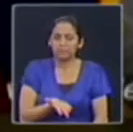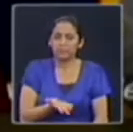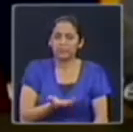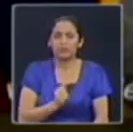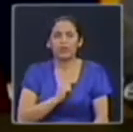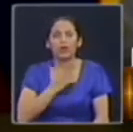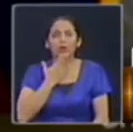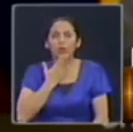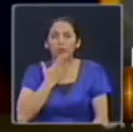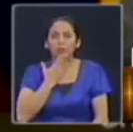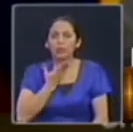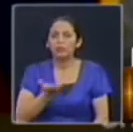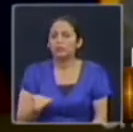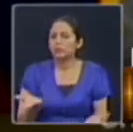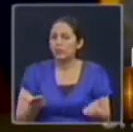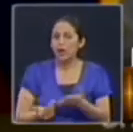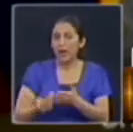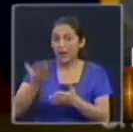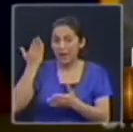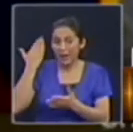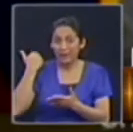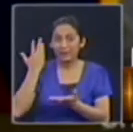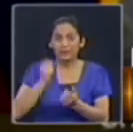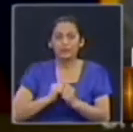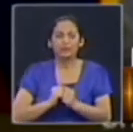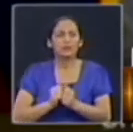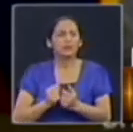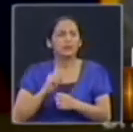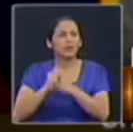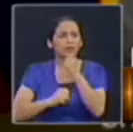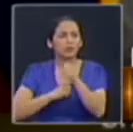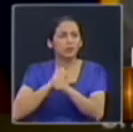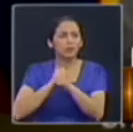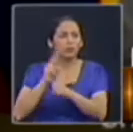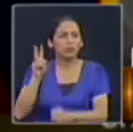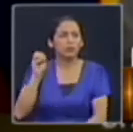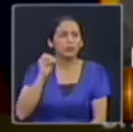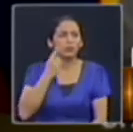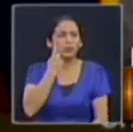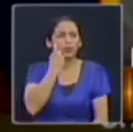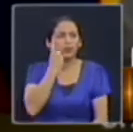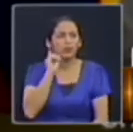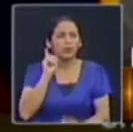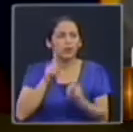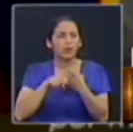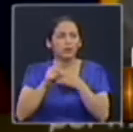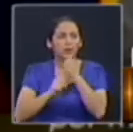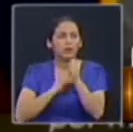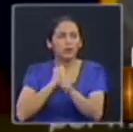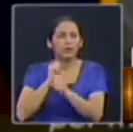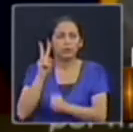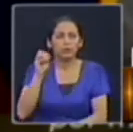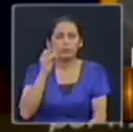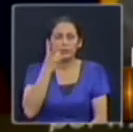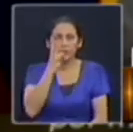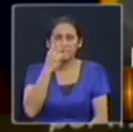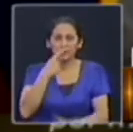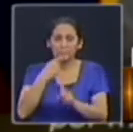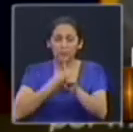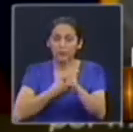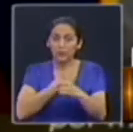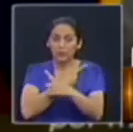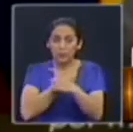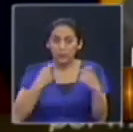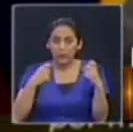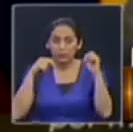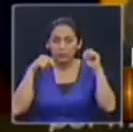están contratadas y que fueron contratadas entre 2011 y marzo del 2017, se han registrado incrementos por